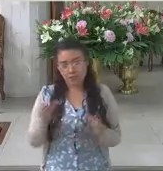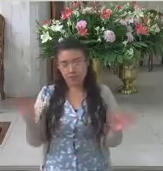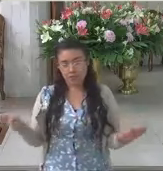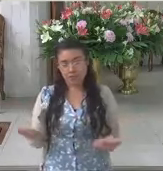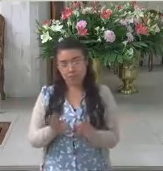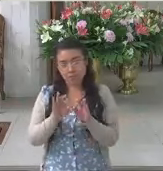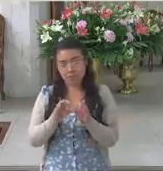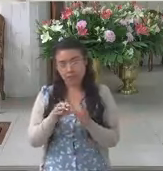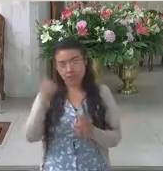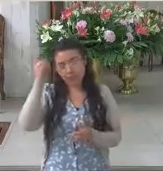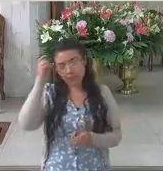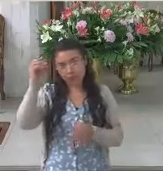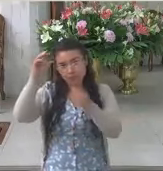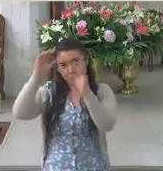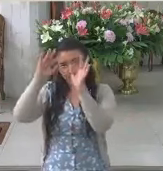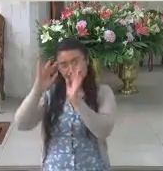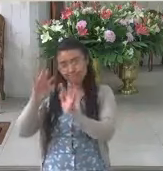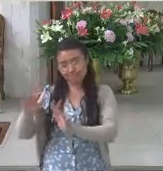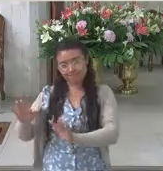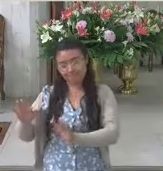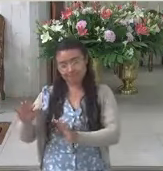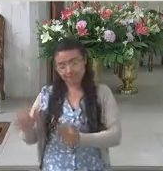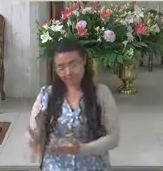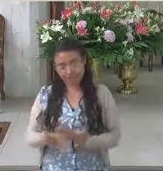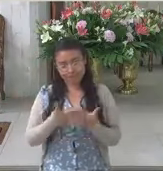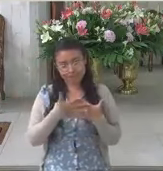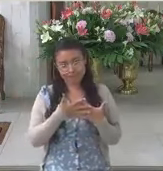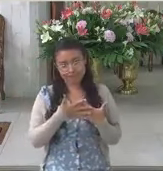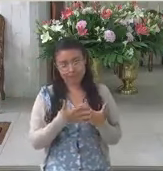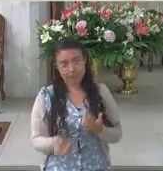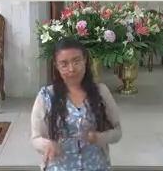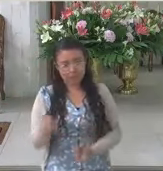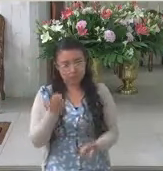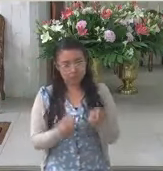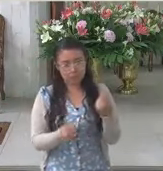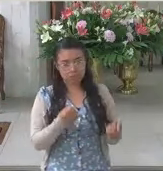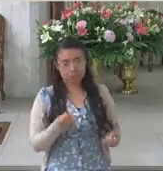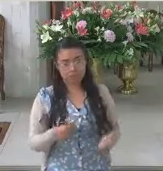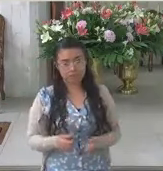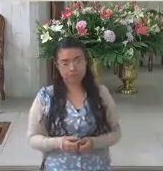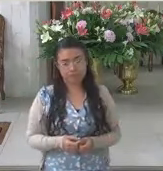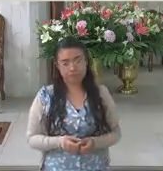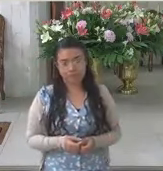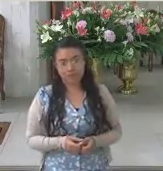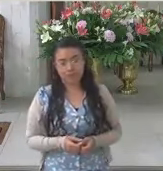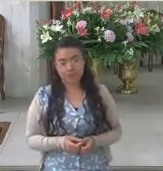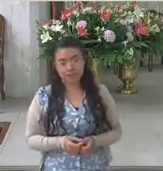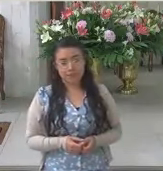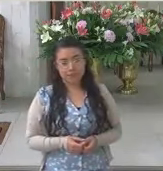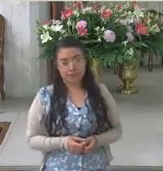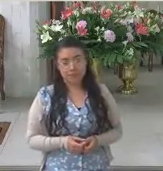entonces Unos muchachos uno de ellos ya no vive